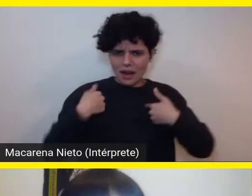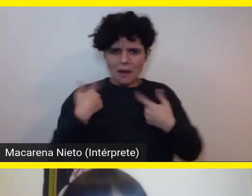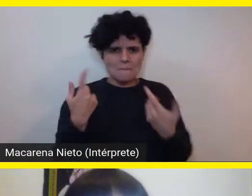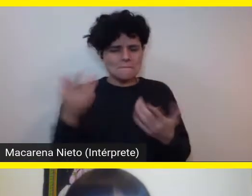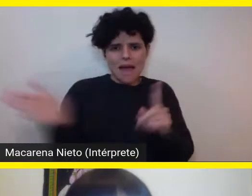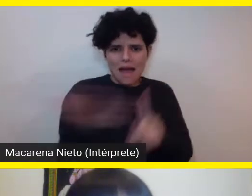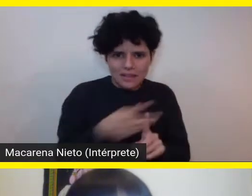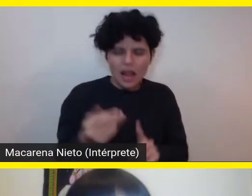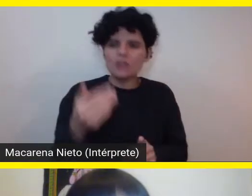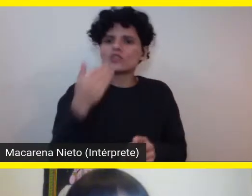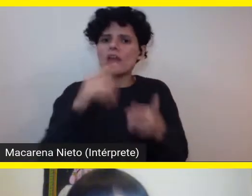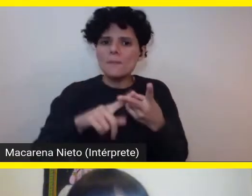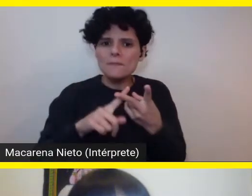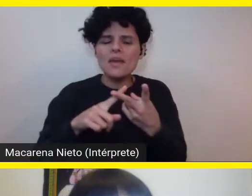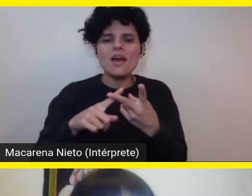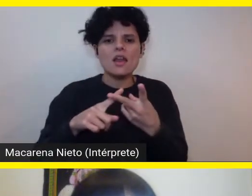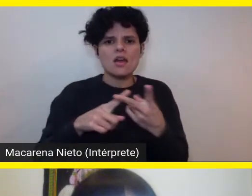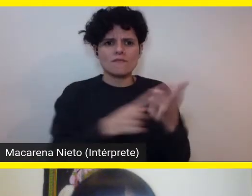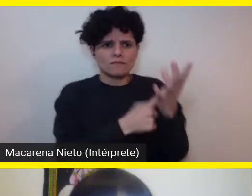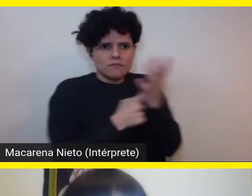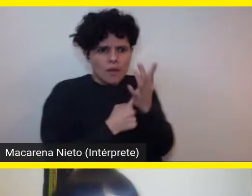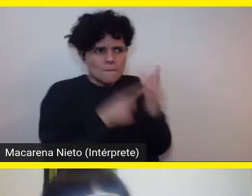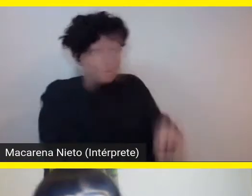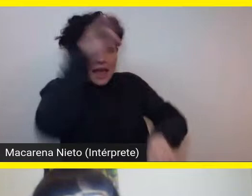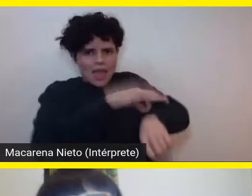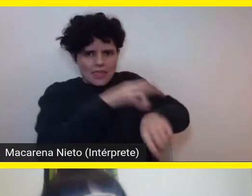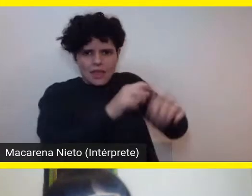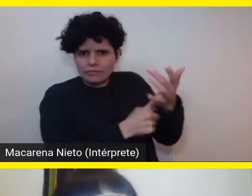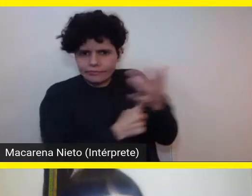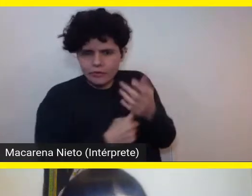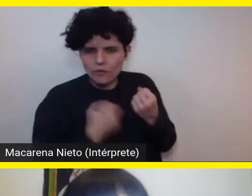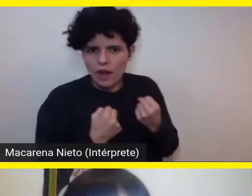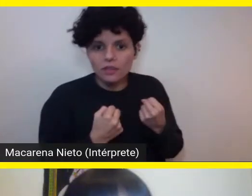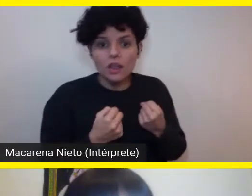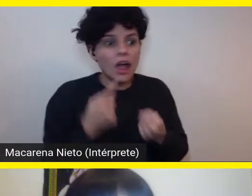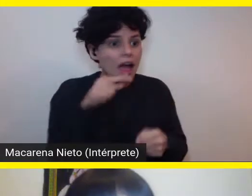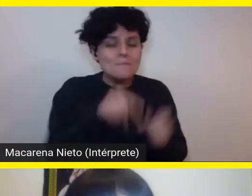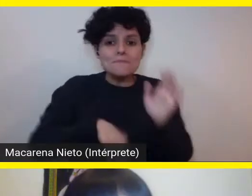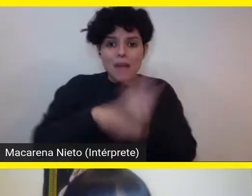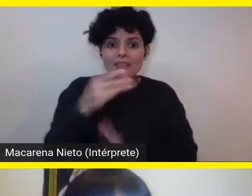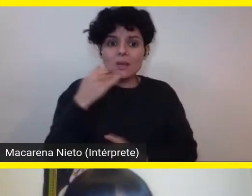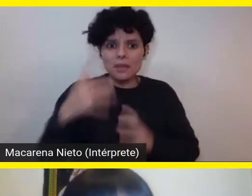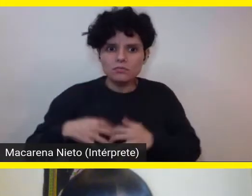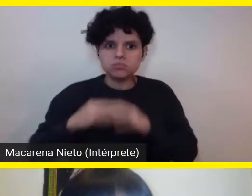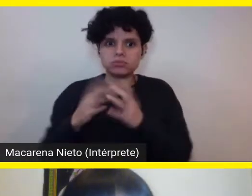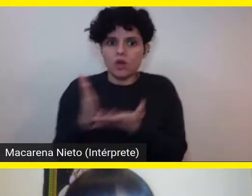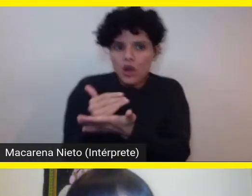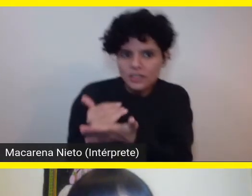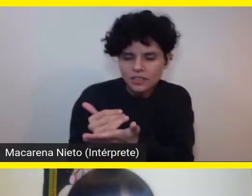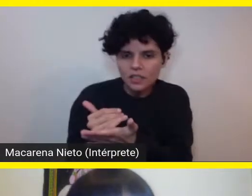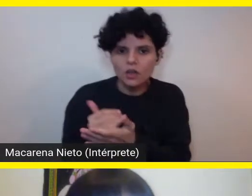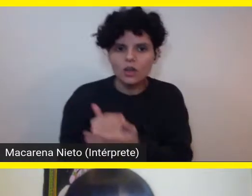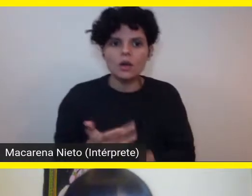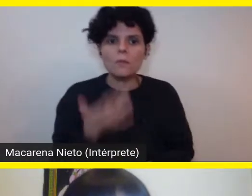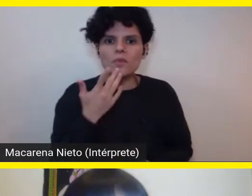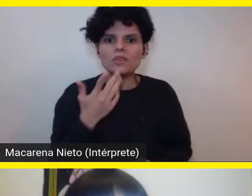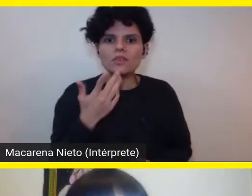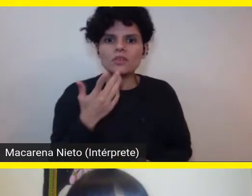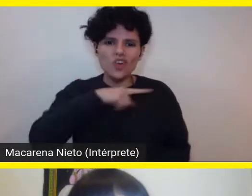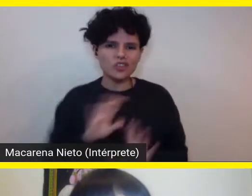sufrido, seguimos organizándonos, por lo menos yo y mis compañeros como de la Coordinadora de Víctimas de Trauma